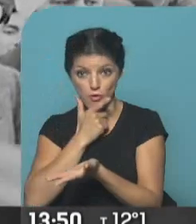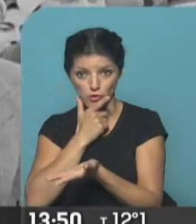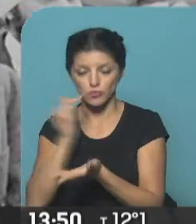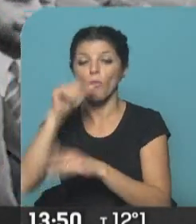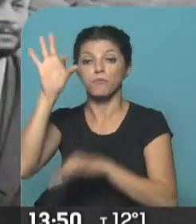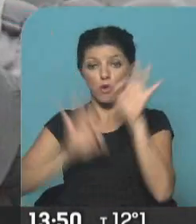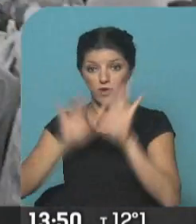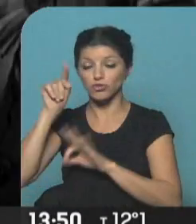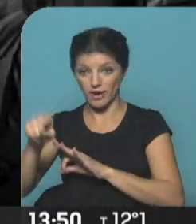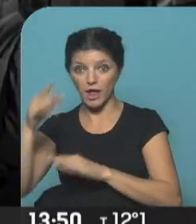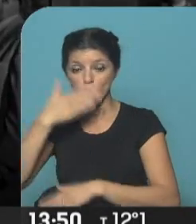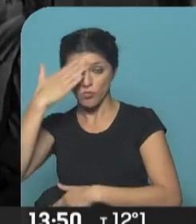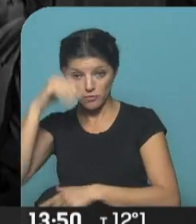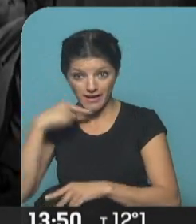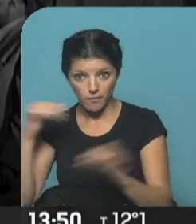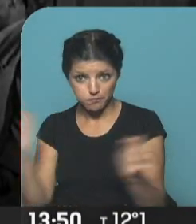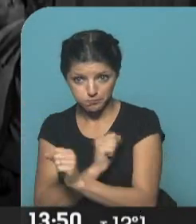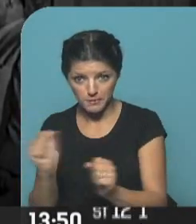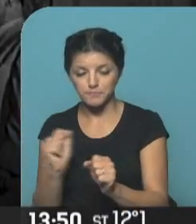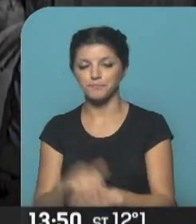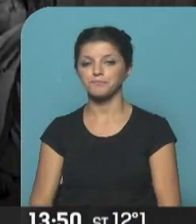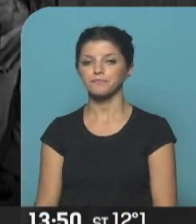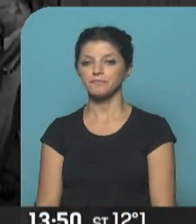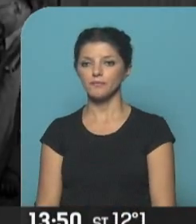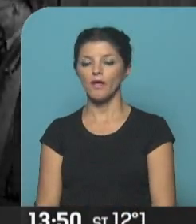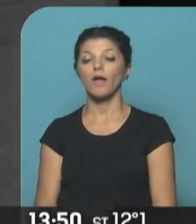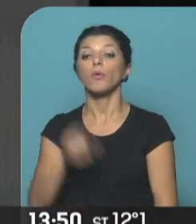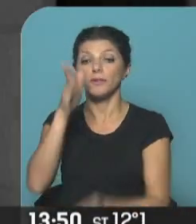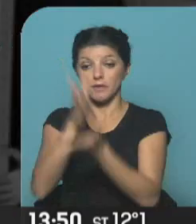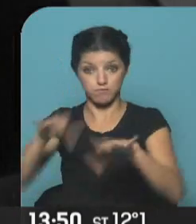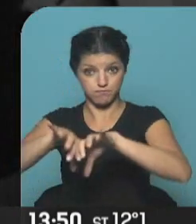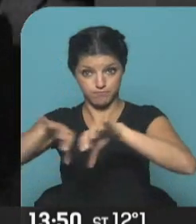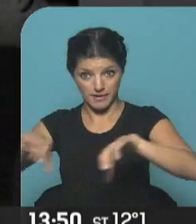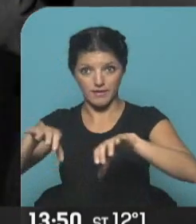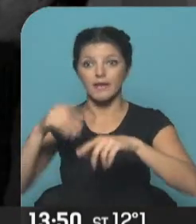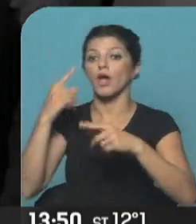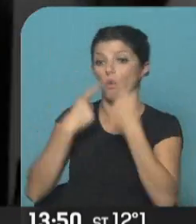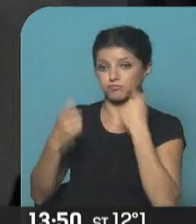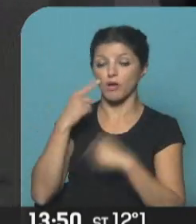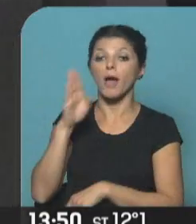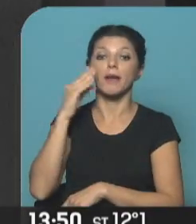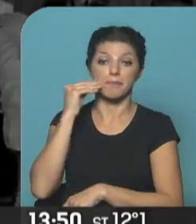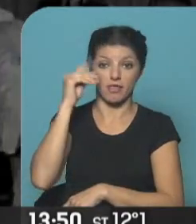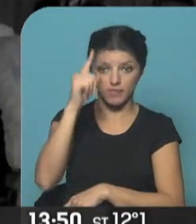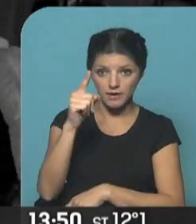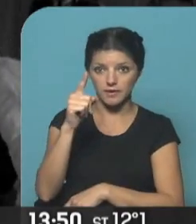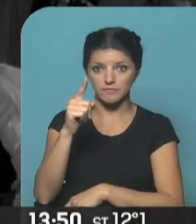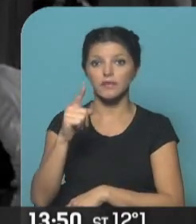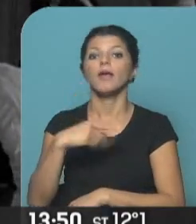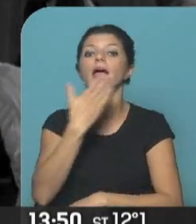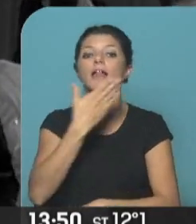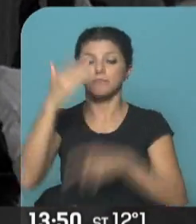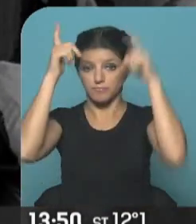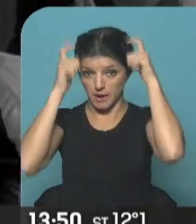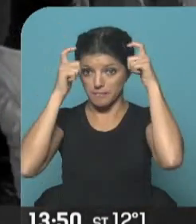Liga Musulmana. La partición supervisada por los británicos, de acuerdo a un plan diseñado por el virrey Louis